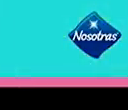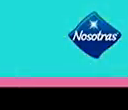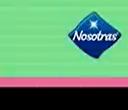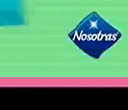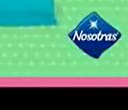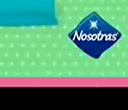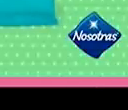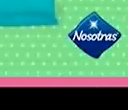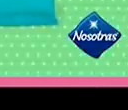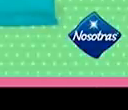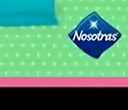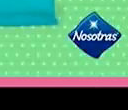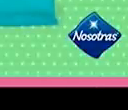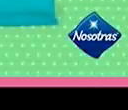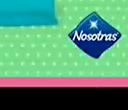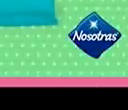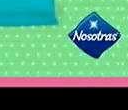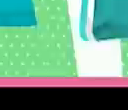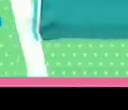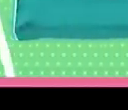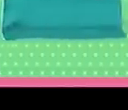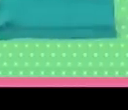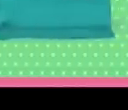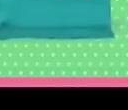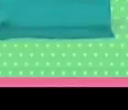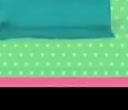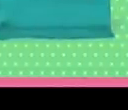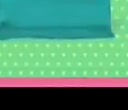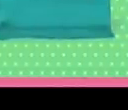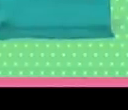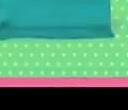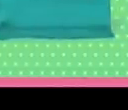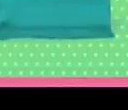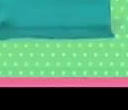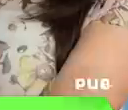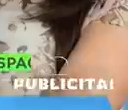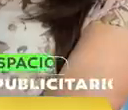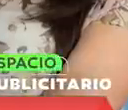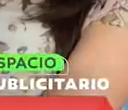pañitos húmedos cuando entres al baño para nosotras nosotras